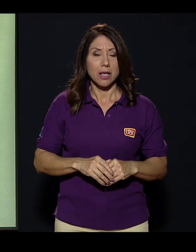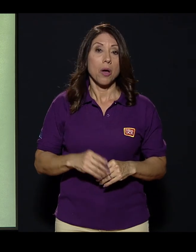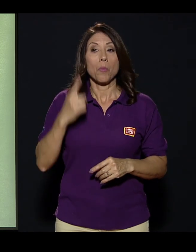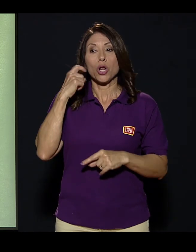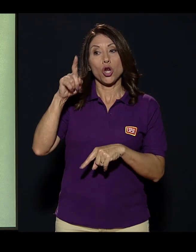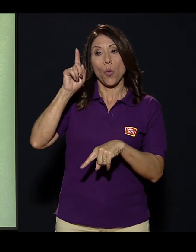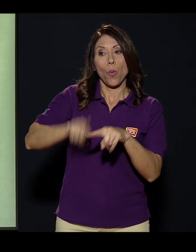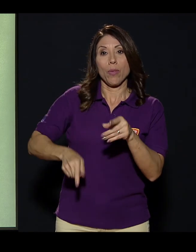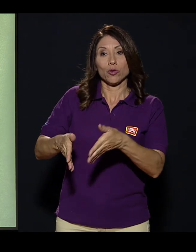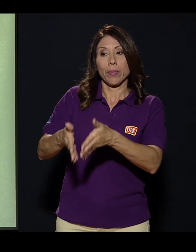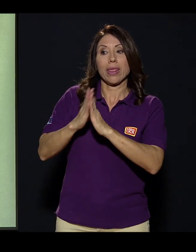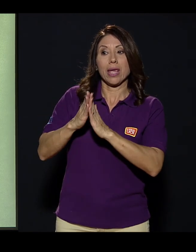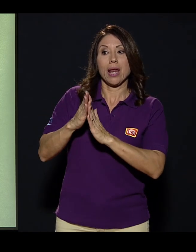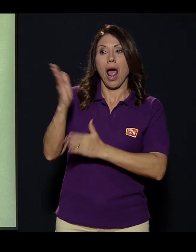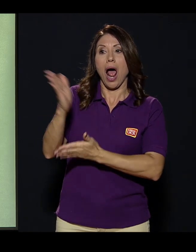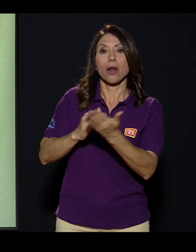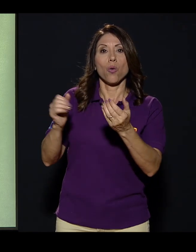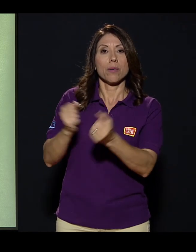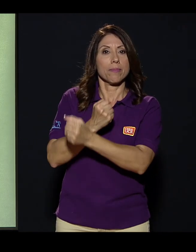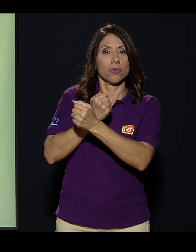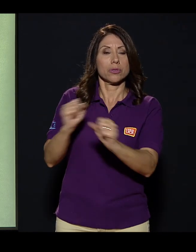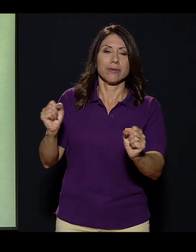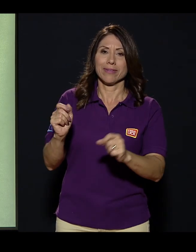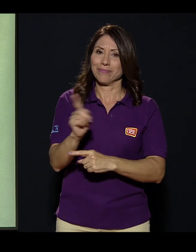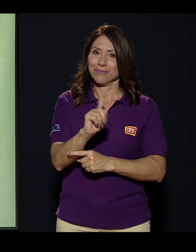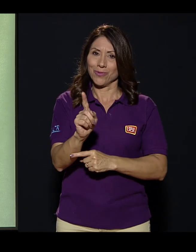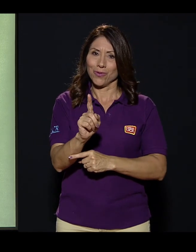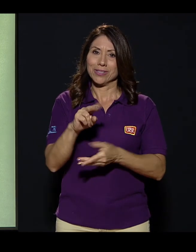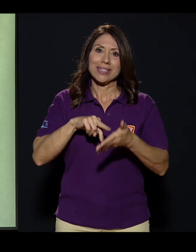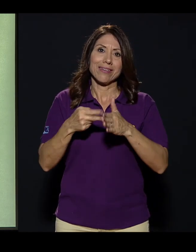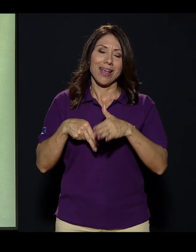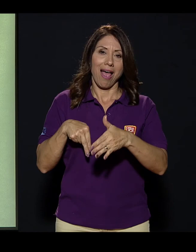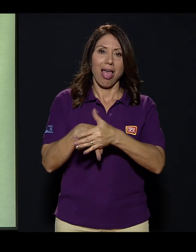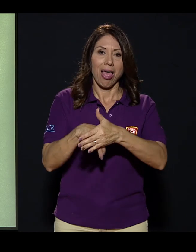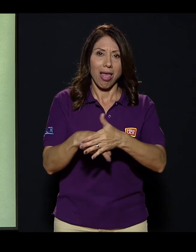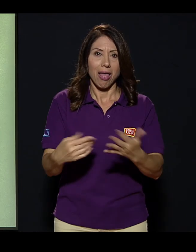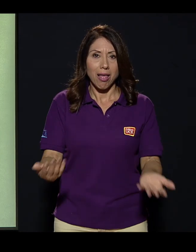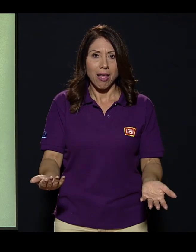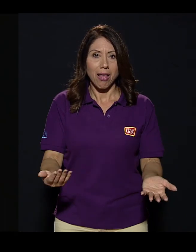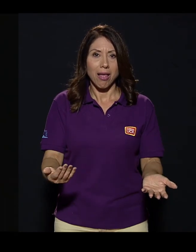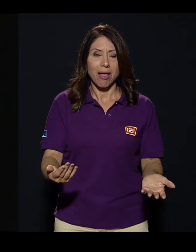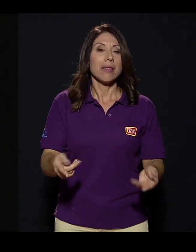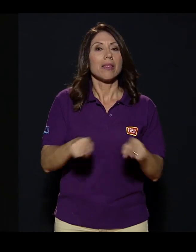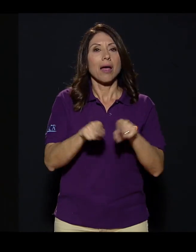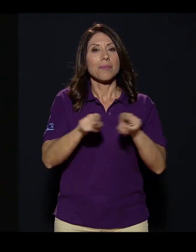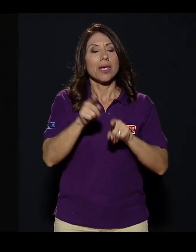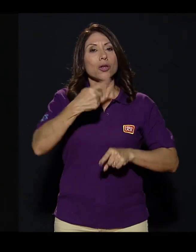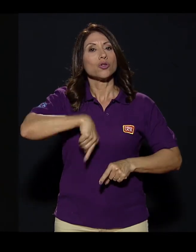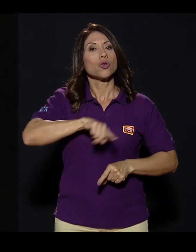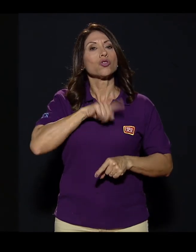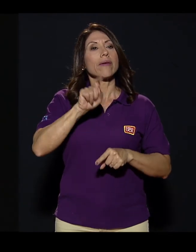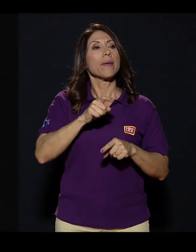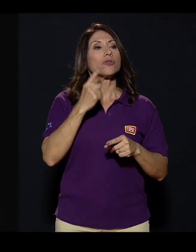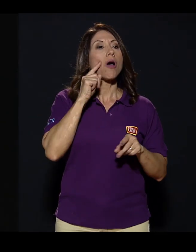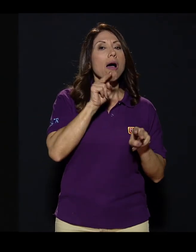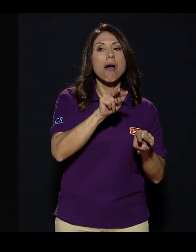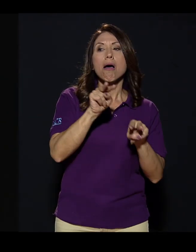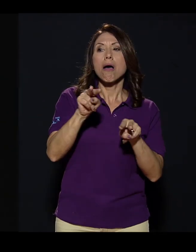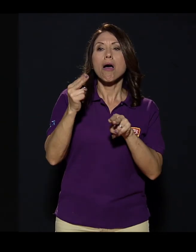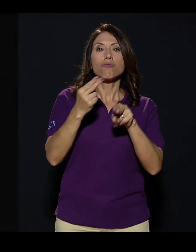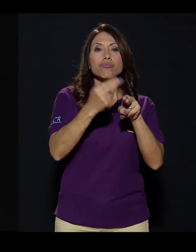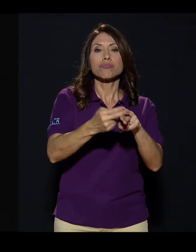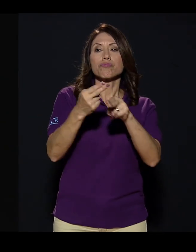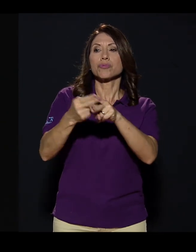también asignar personas para que esas personas puedan hacer eso. El día de lunes estaba con la